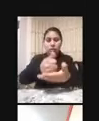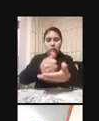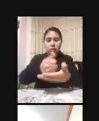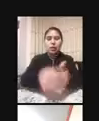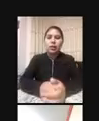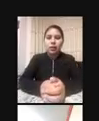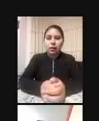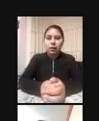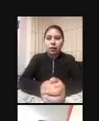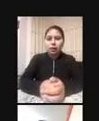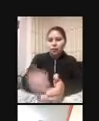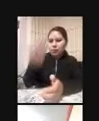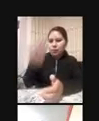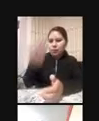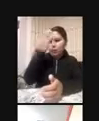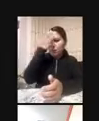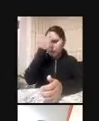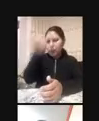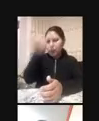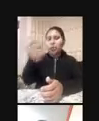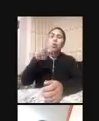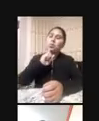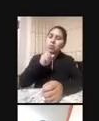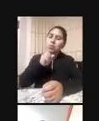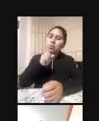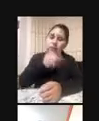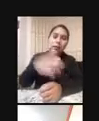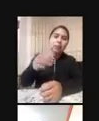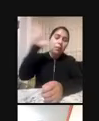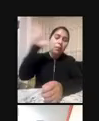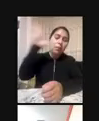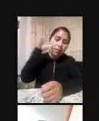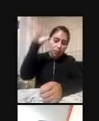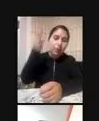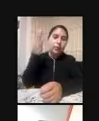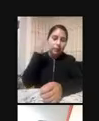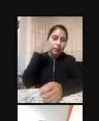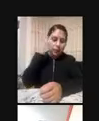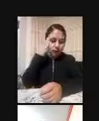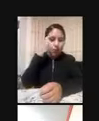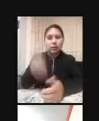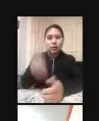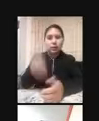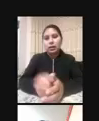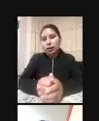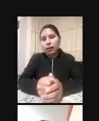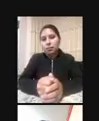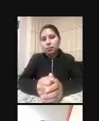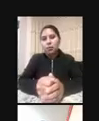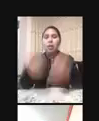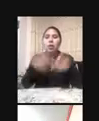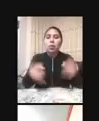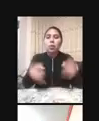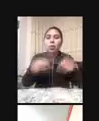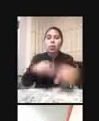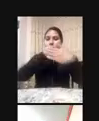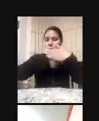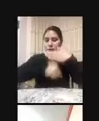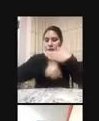dado desde que nace, incluso más antes, sabemos, lo dijo la doctora. Muy importante